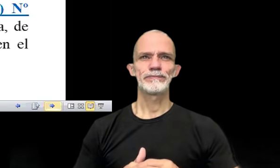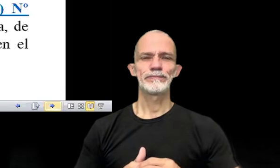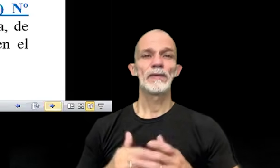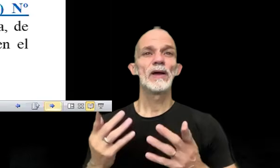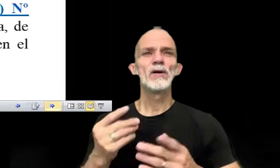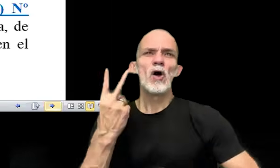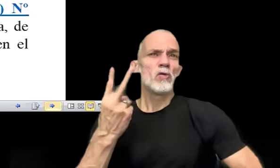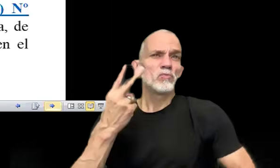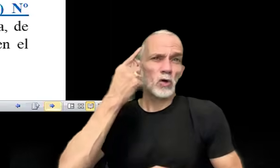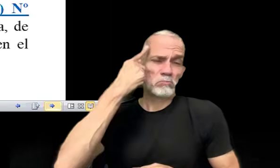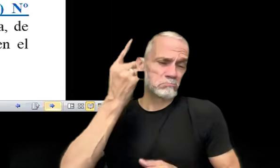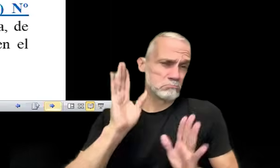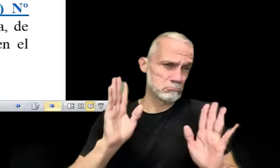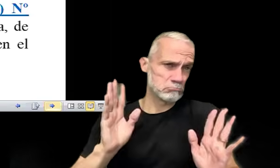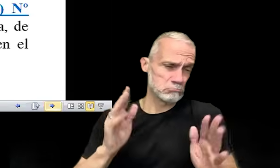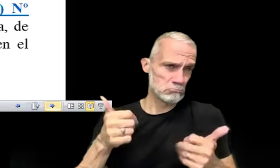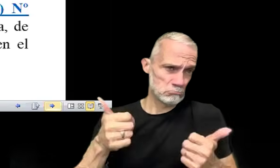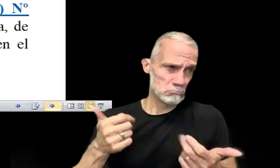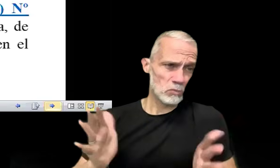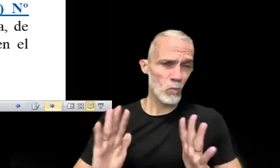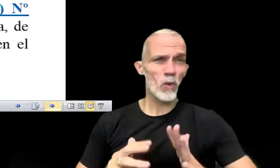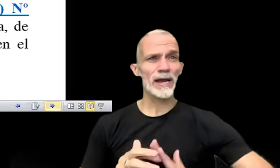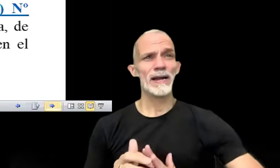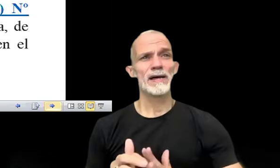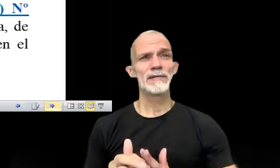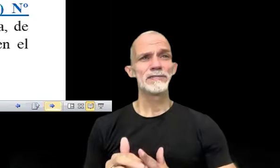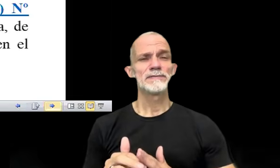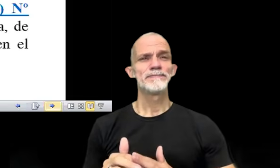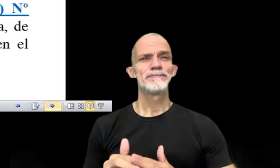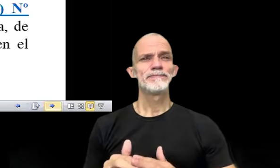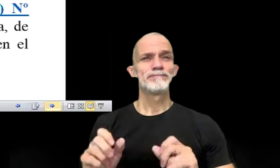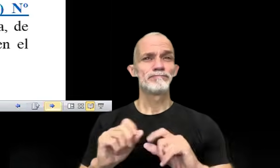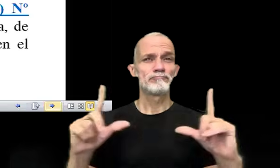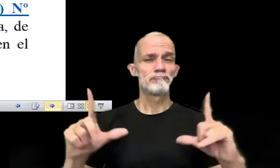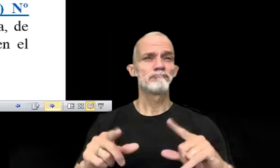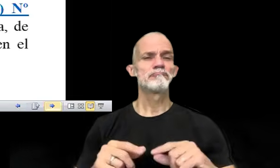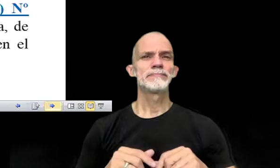Acá dejamos dos ideas que nos parecieron, ¿sí?